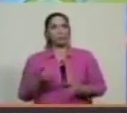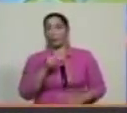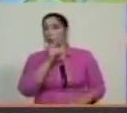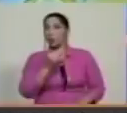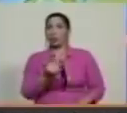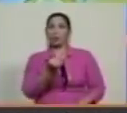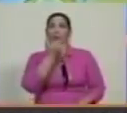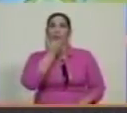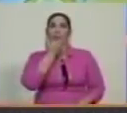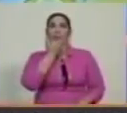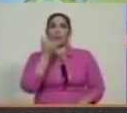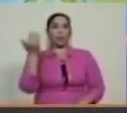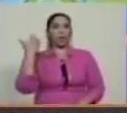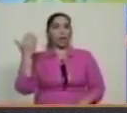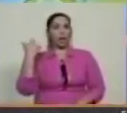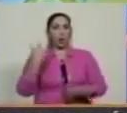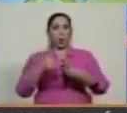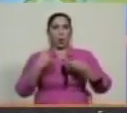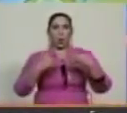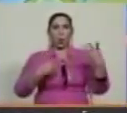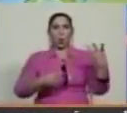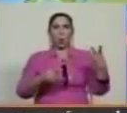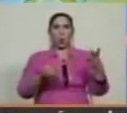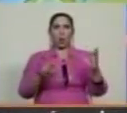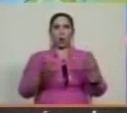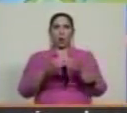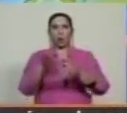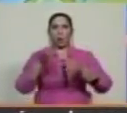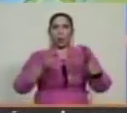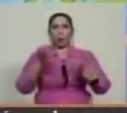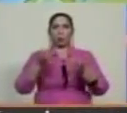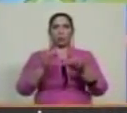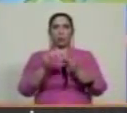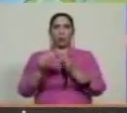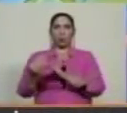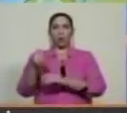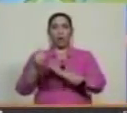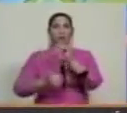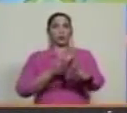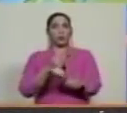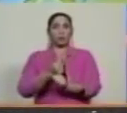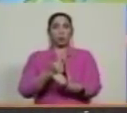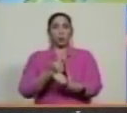errores de aquellas cosas que se llaman juntas comunales, asociaciones de vecinos,